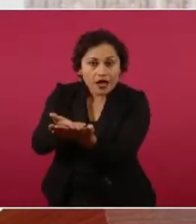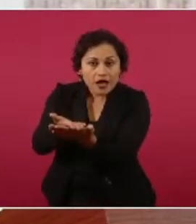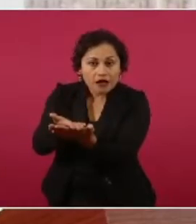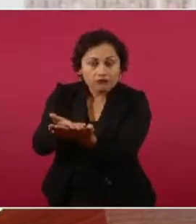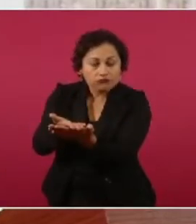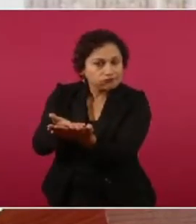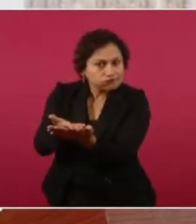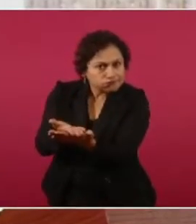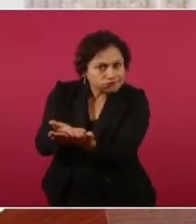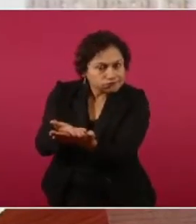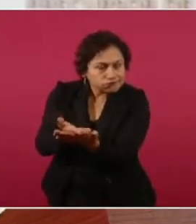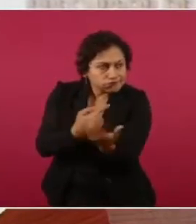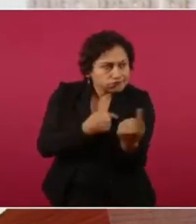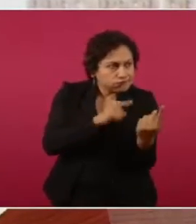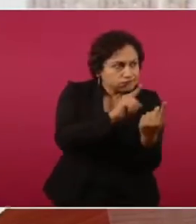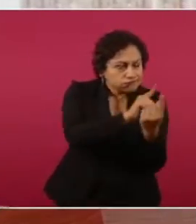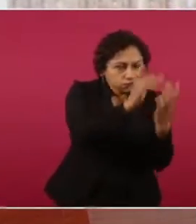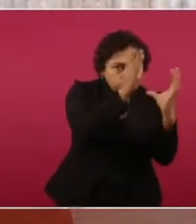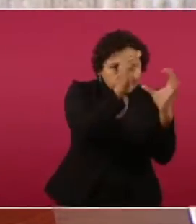si